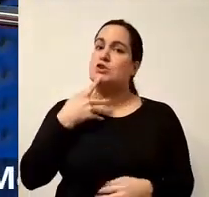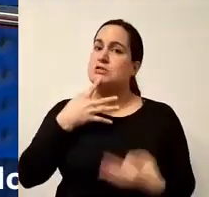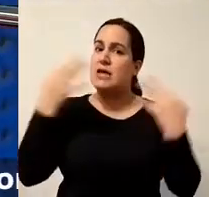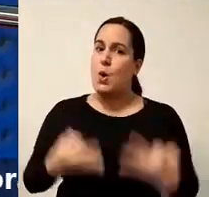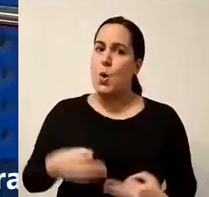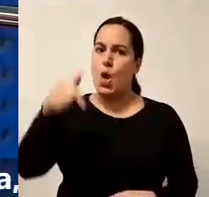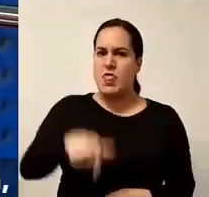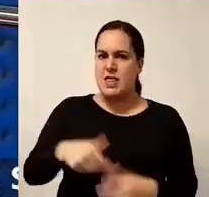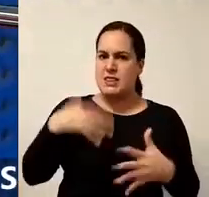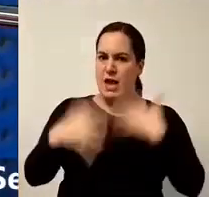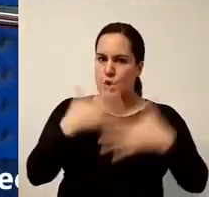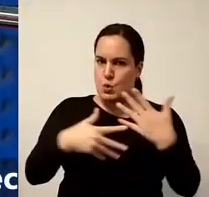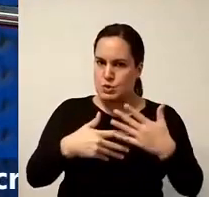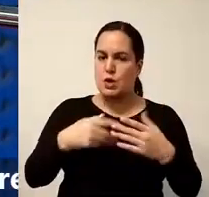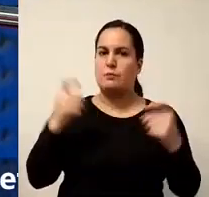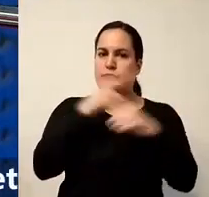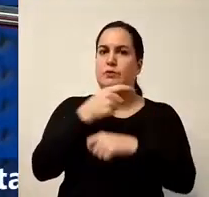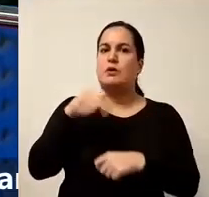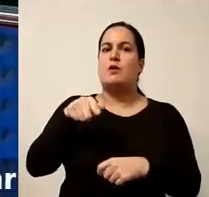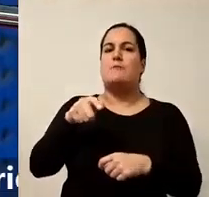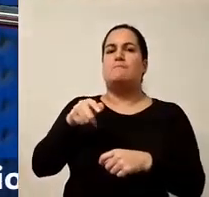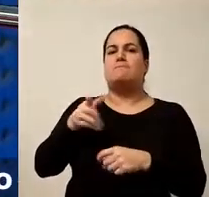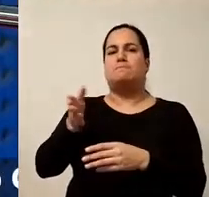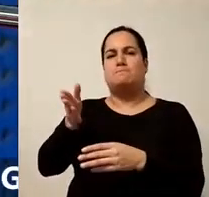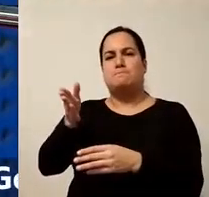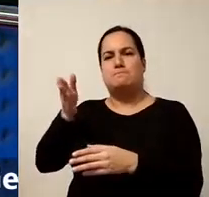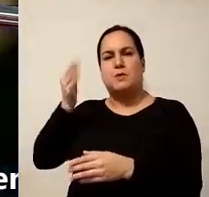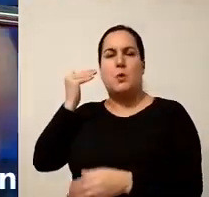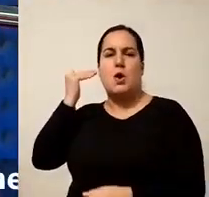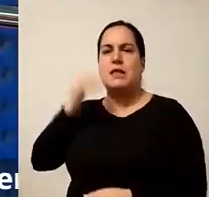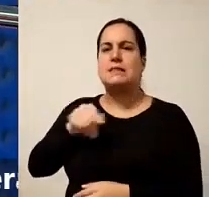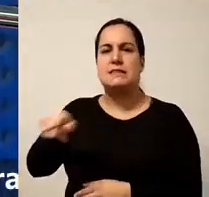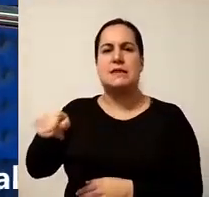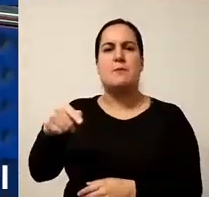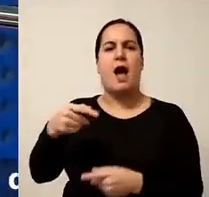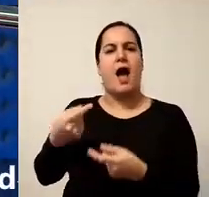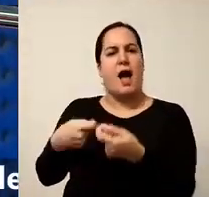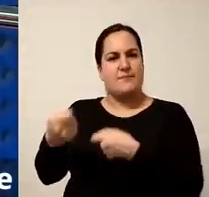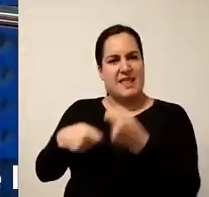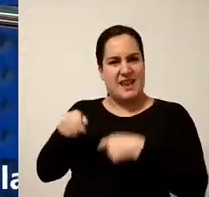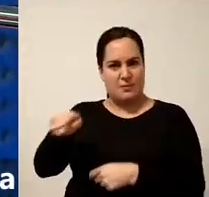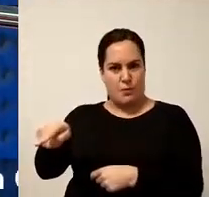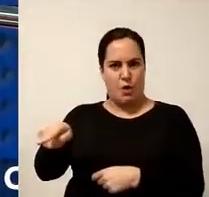mayo viva la clase obrera internacional viva el frente de izquierda unida muchísimas gracias